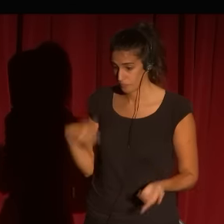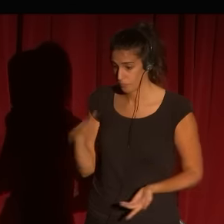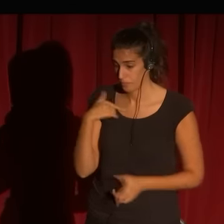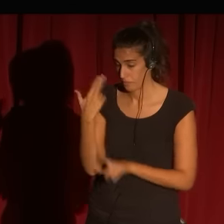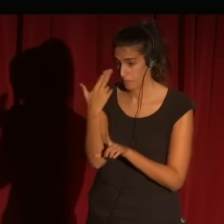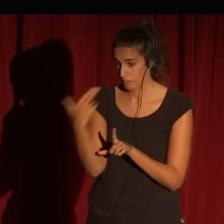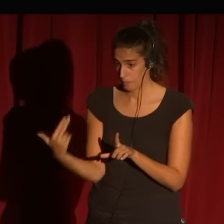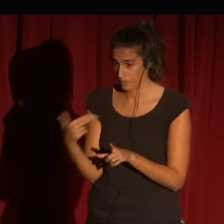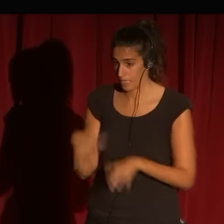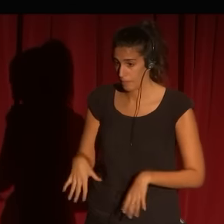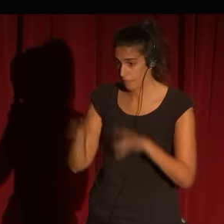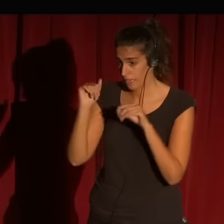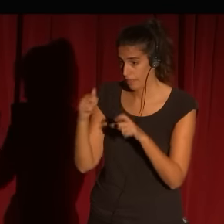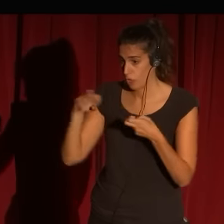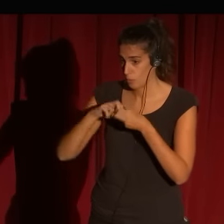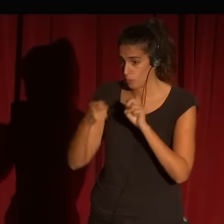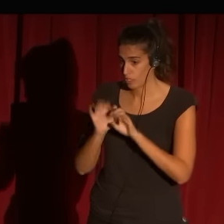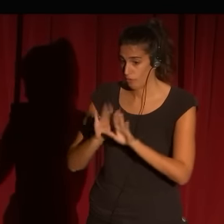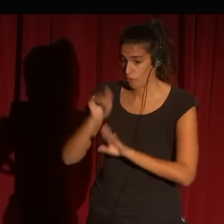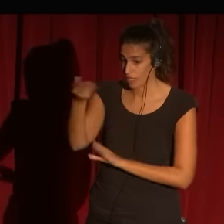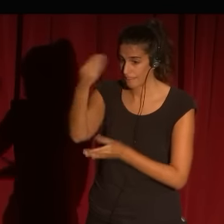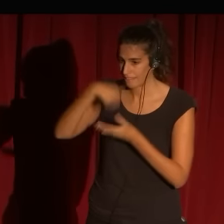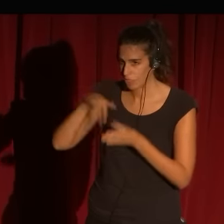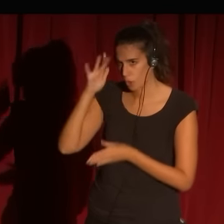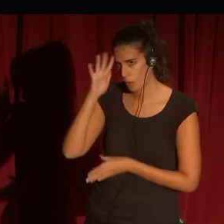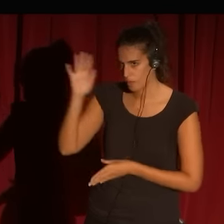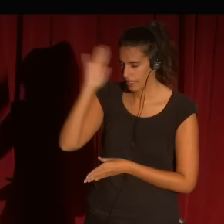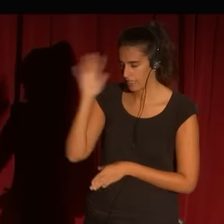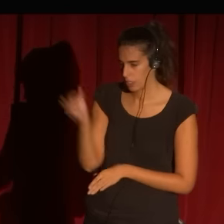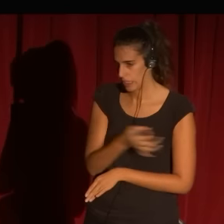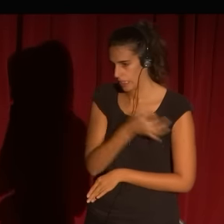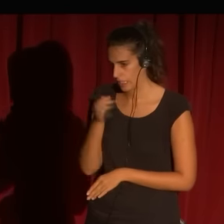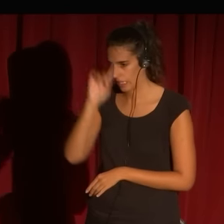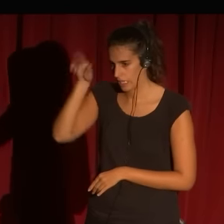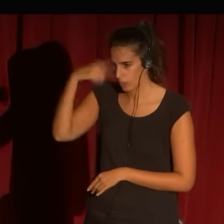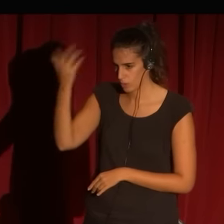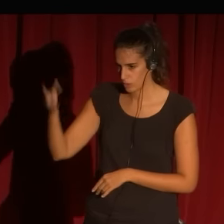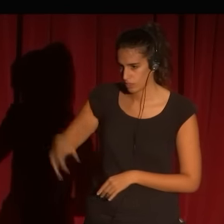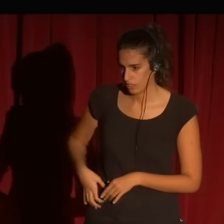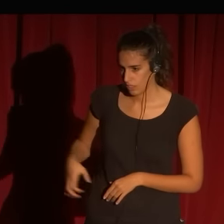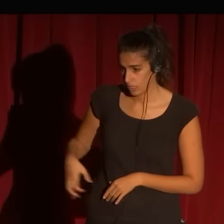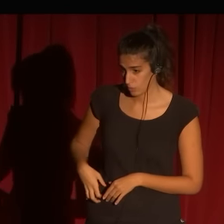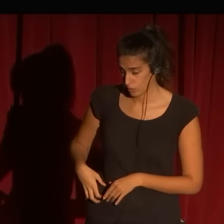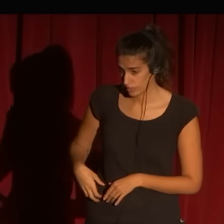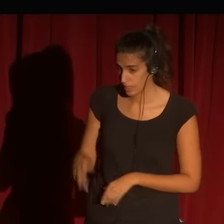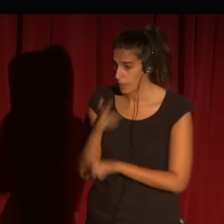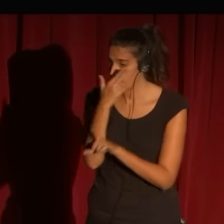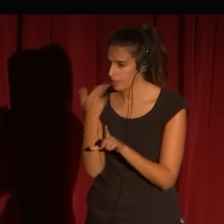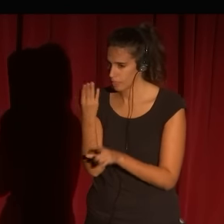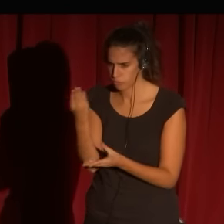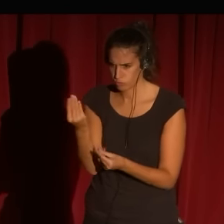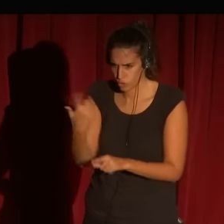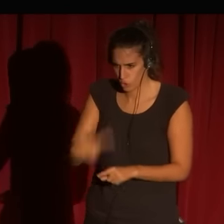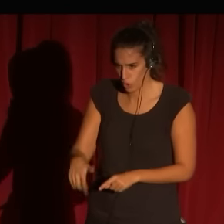pinta el palacio de Bruselas desde fuera y pinta este interior imaginario ideal de la cultura cortesana de los archiduques pues pinta muchos